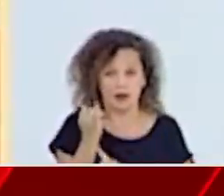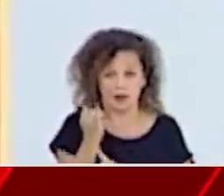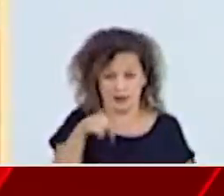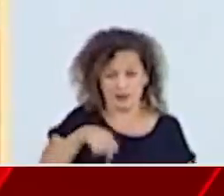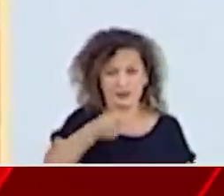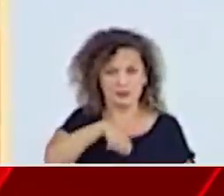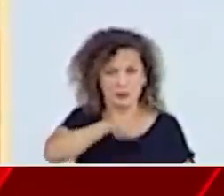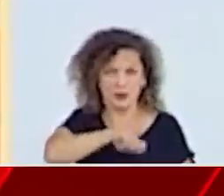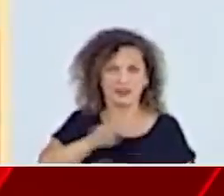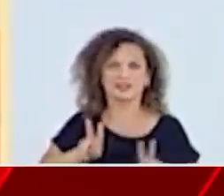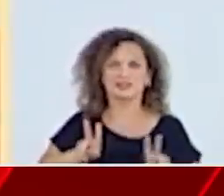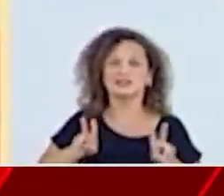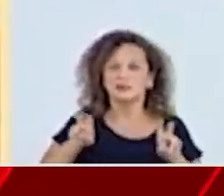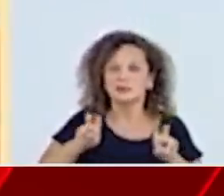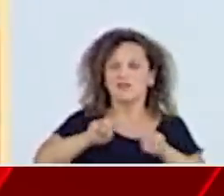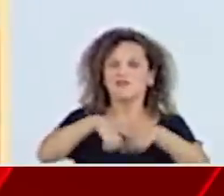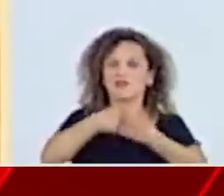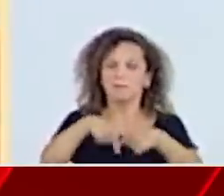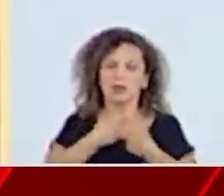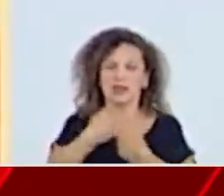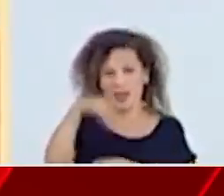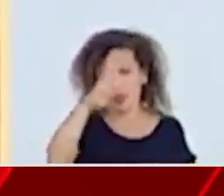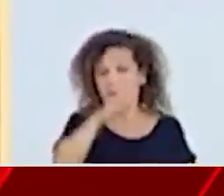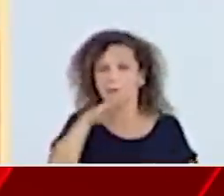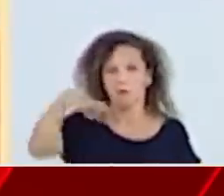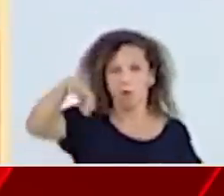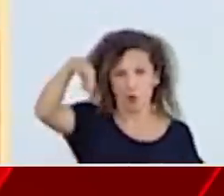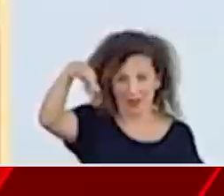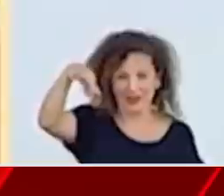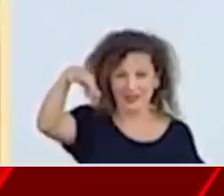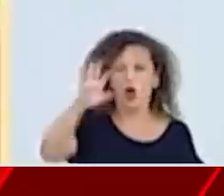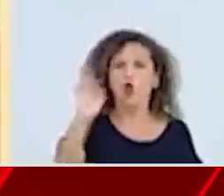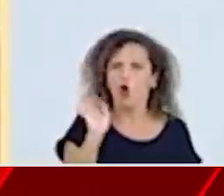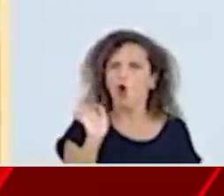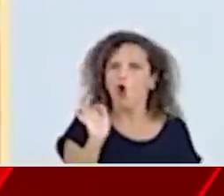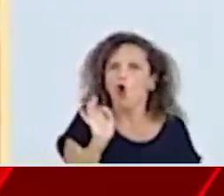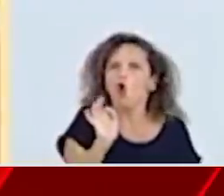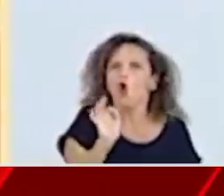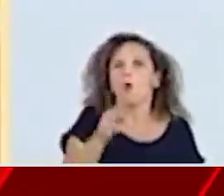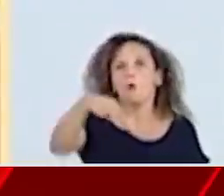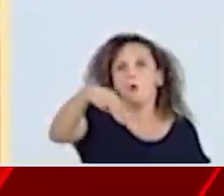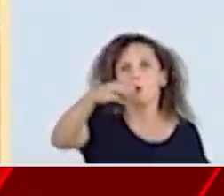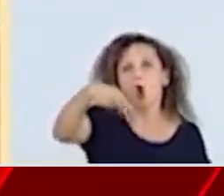sociedades cambiantes, donde él dice